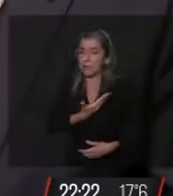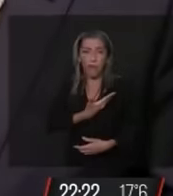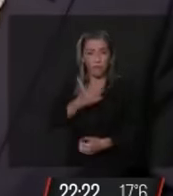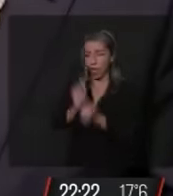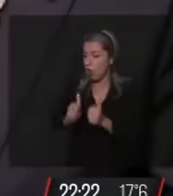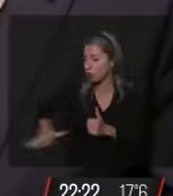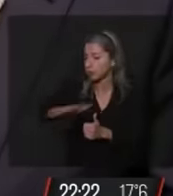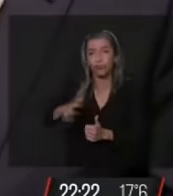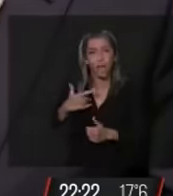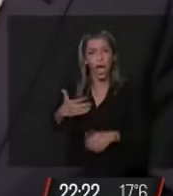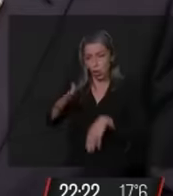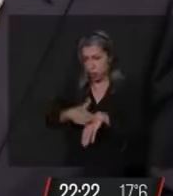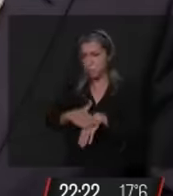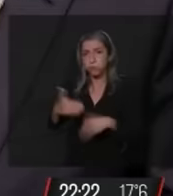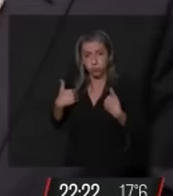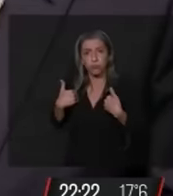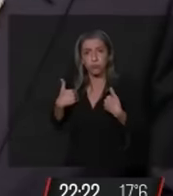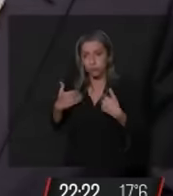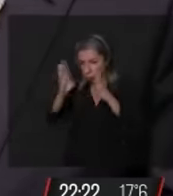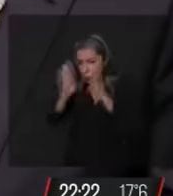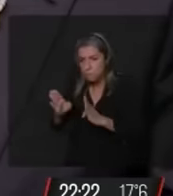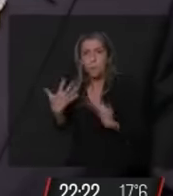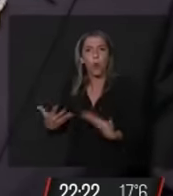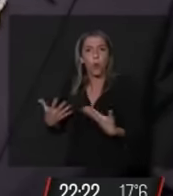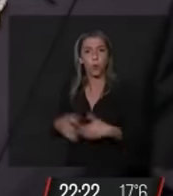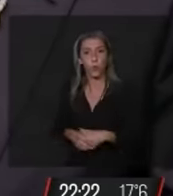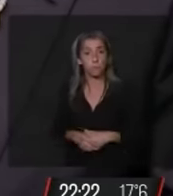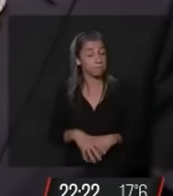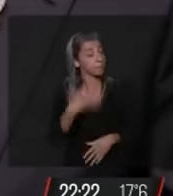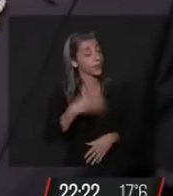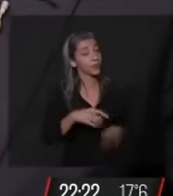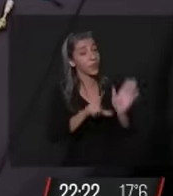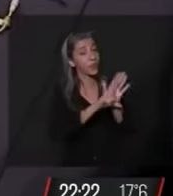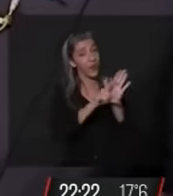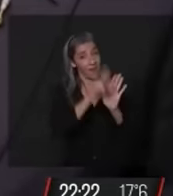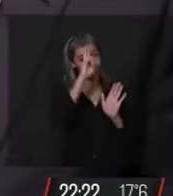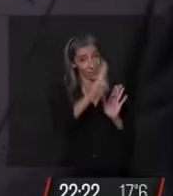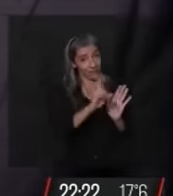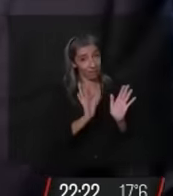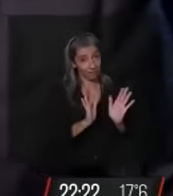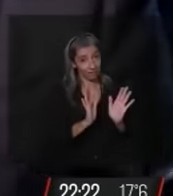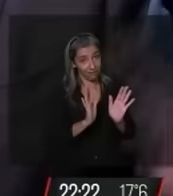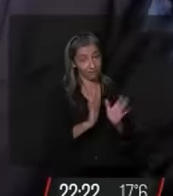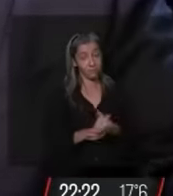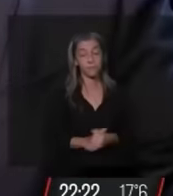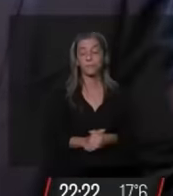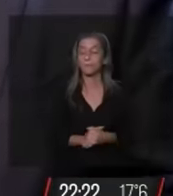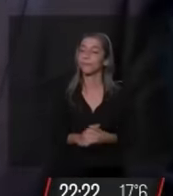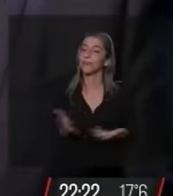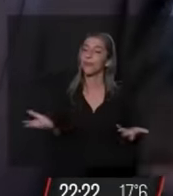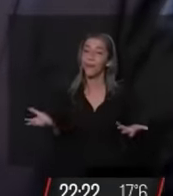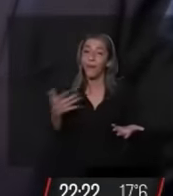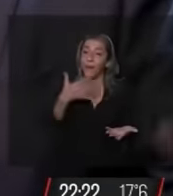con Santa Fe. Me parece perfecto, no violes la ley. La verdad es que las